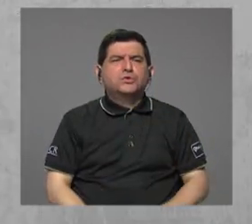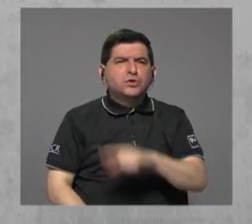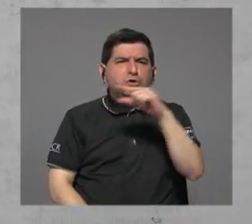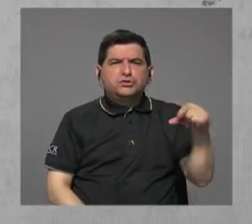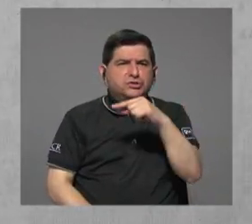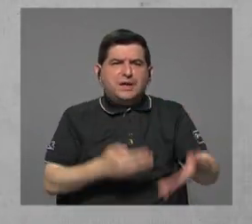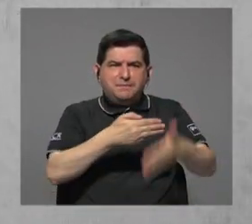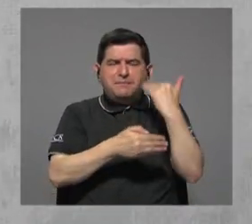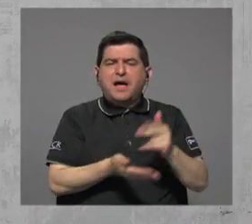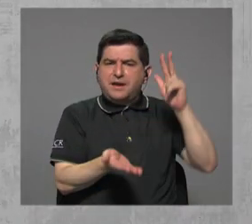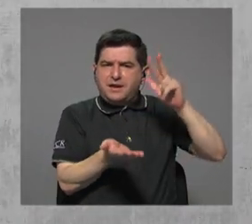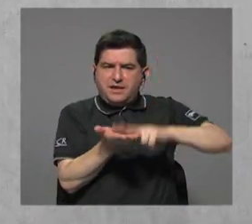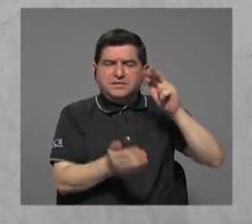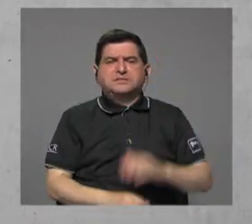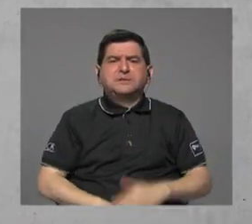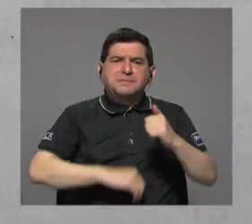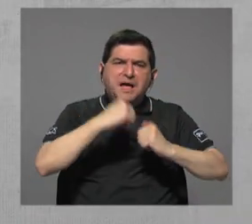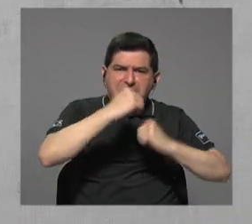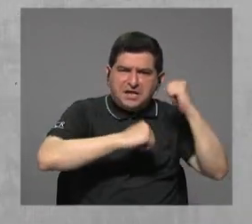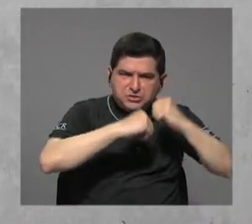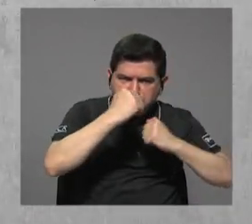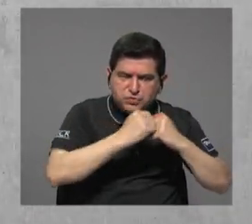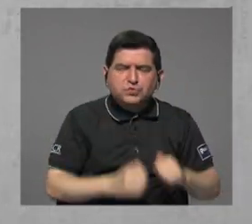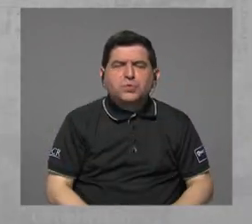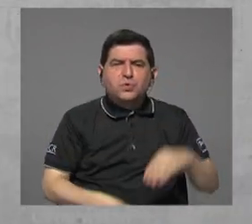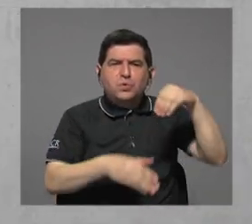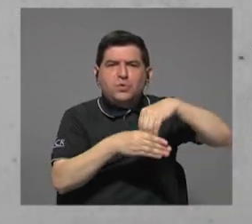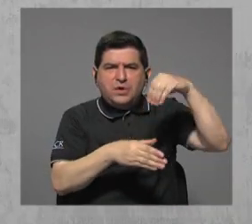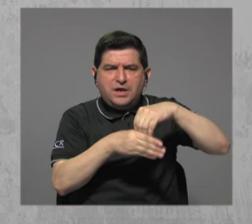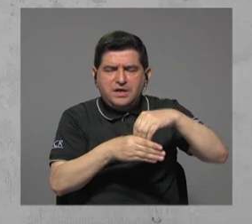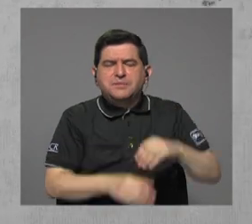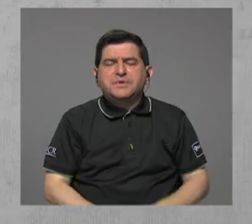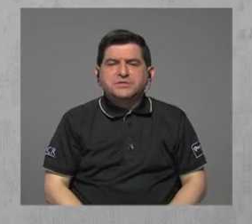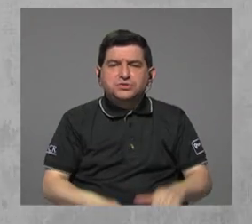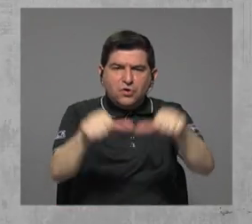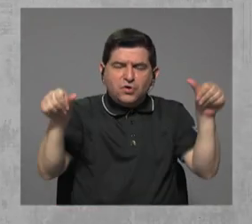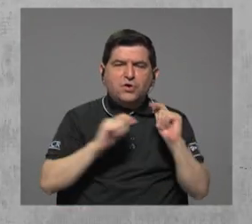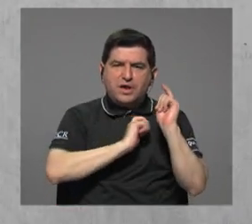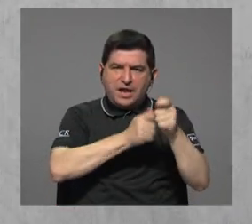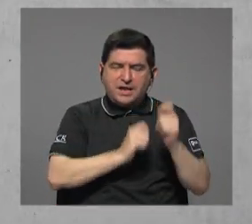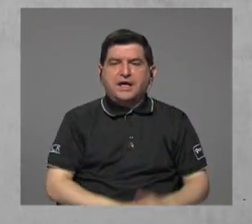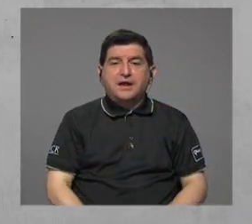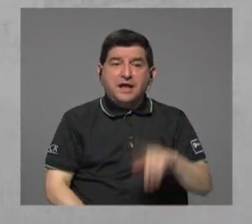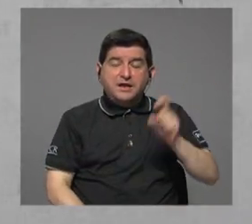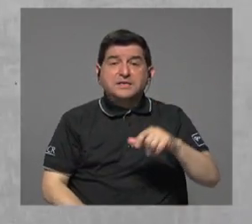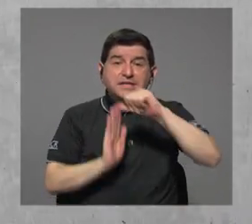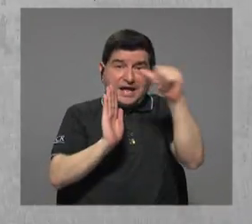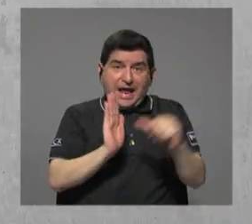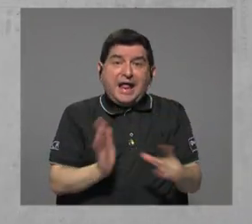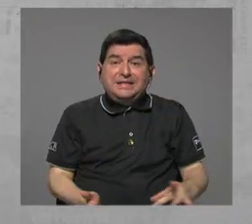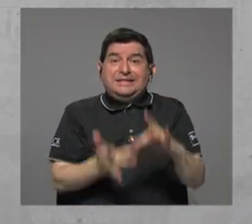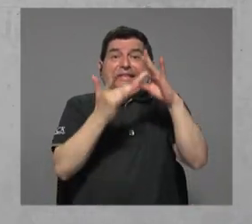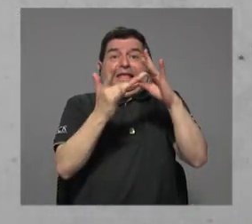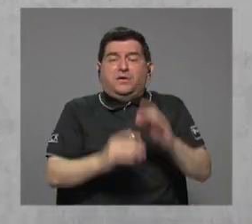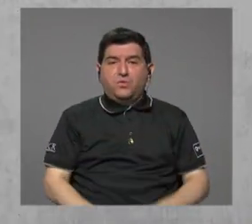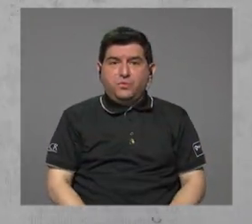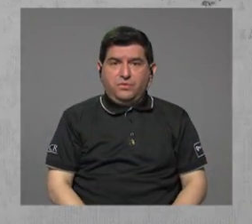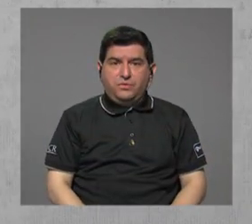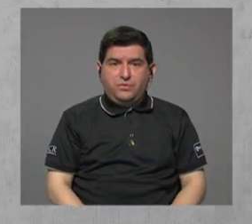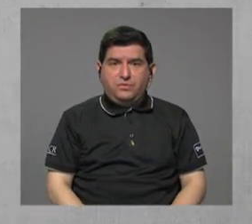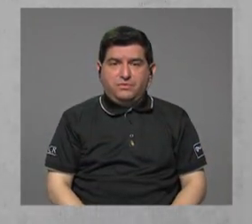semanas estructuras en el sector pesquero artículos también